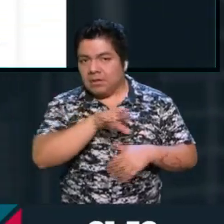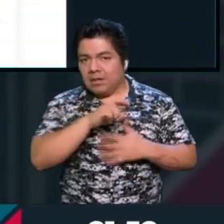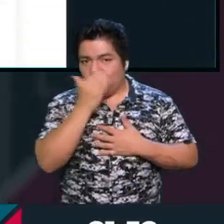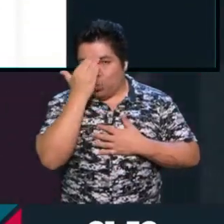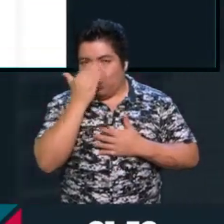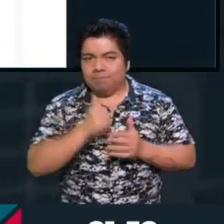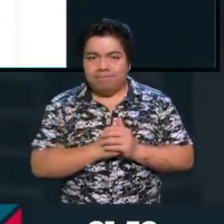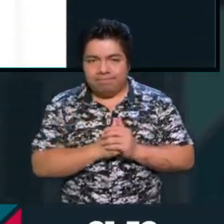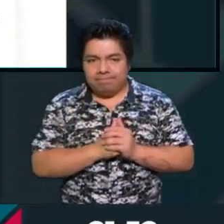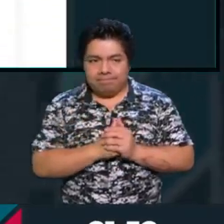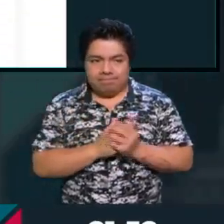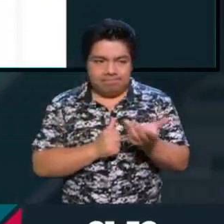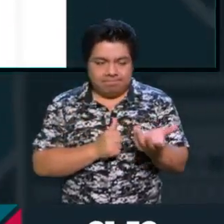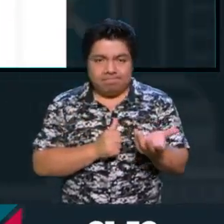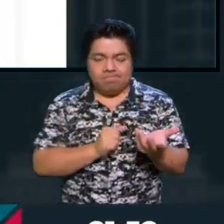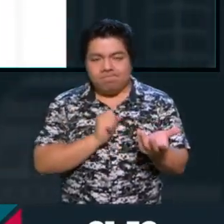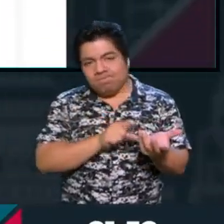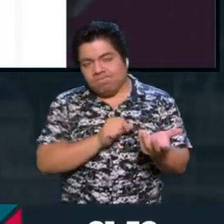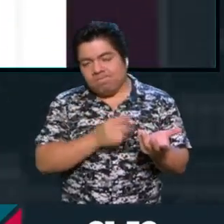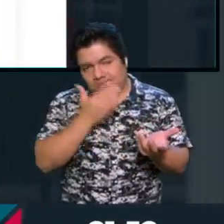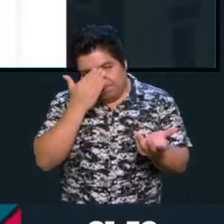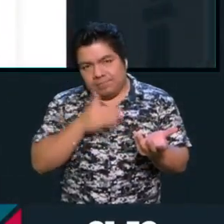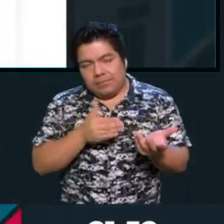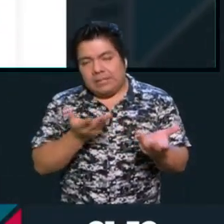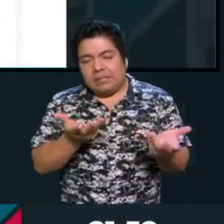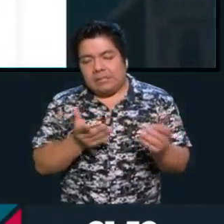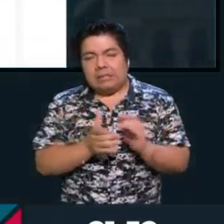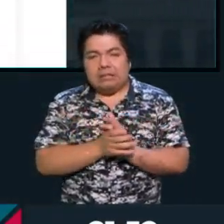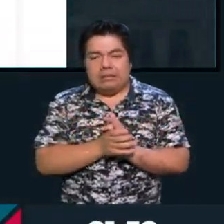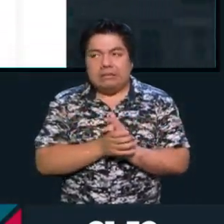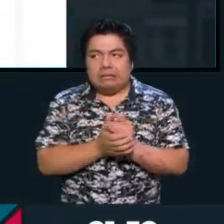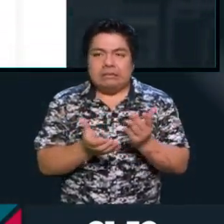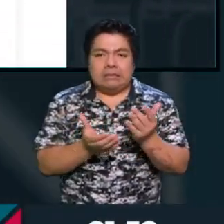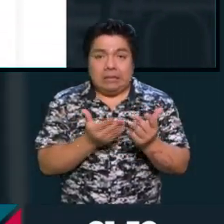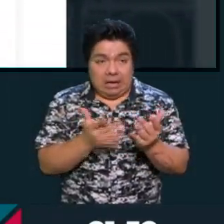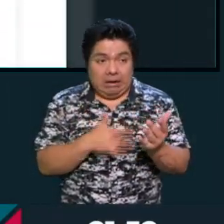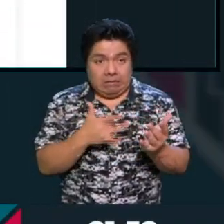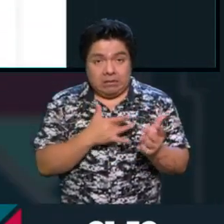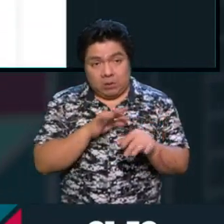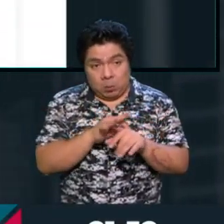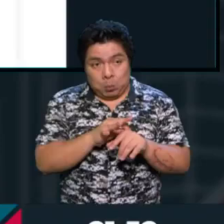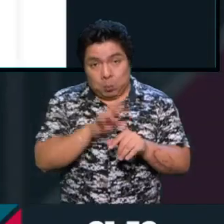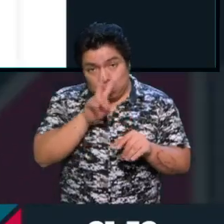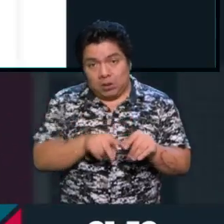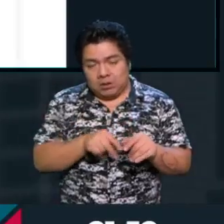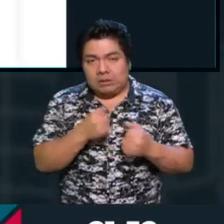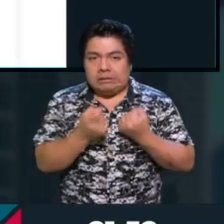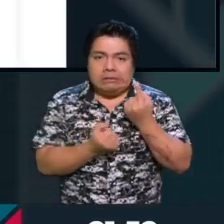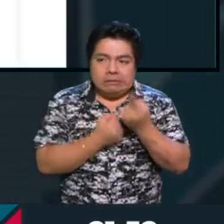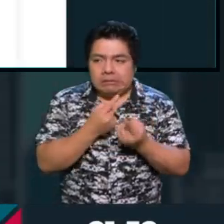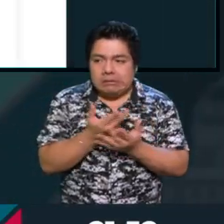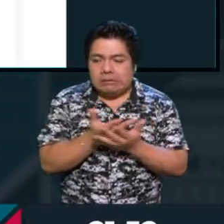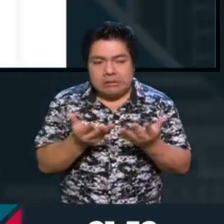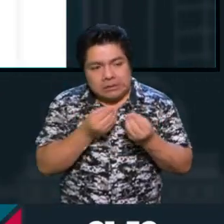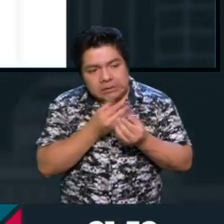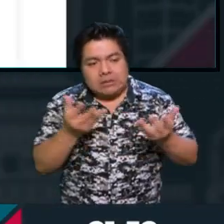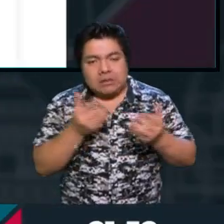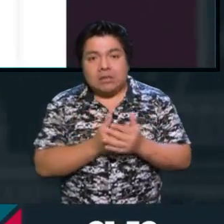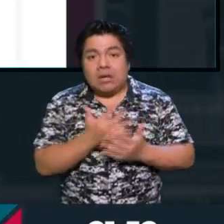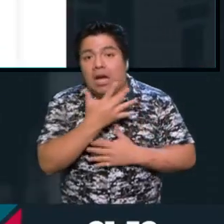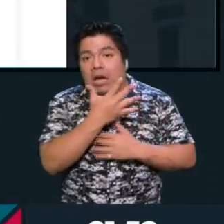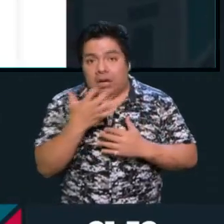reconocida. Esto es, al final de cuentas, una realidad en donde se expresan más